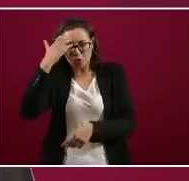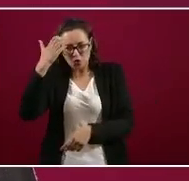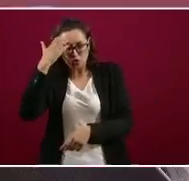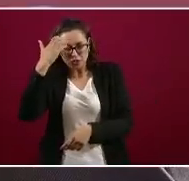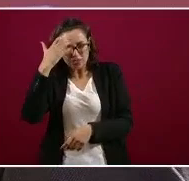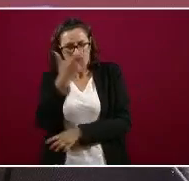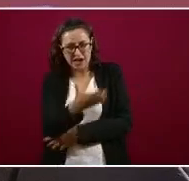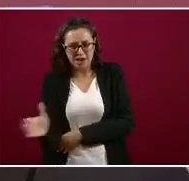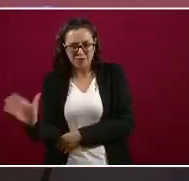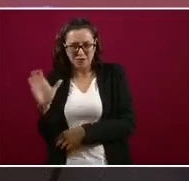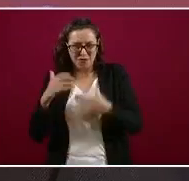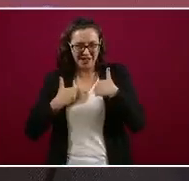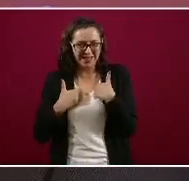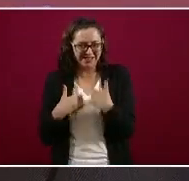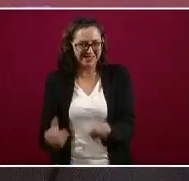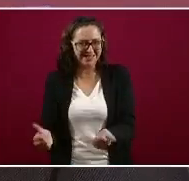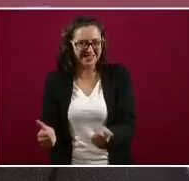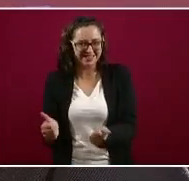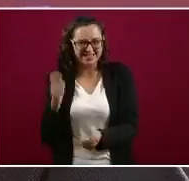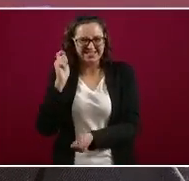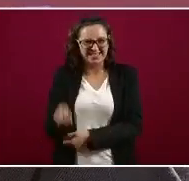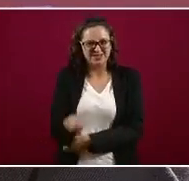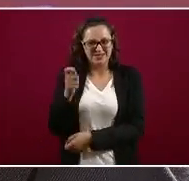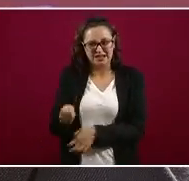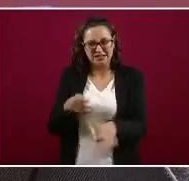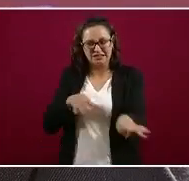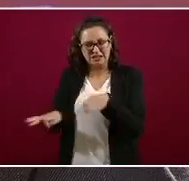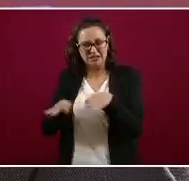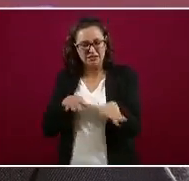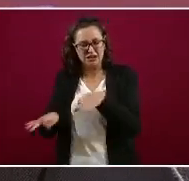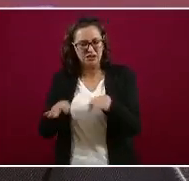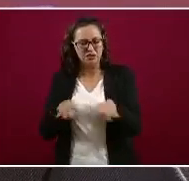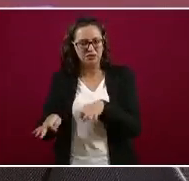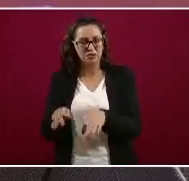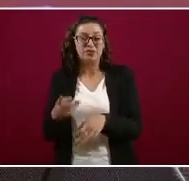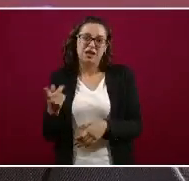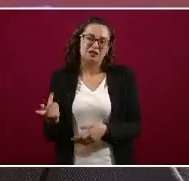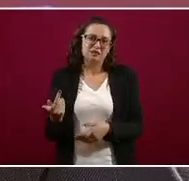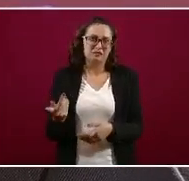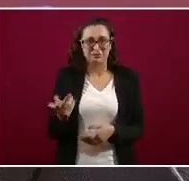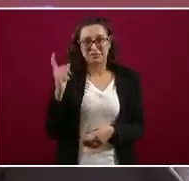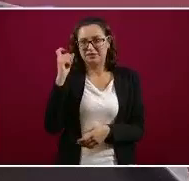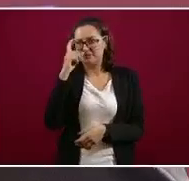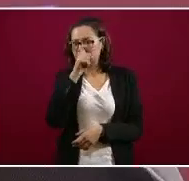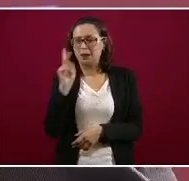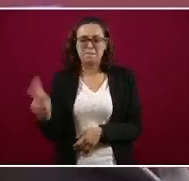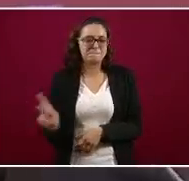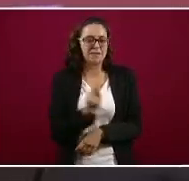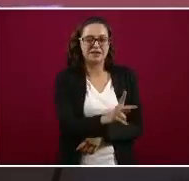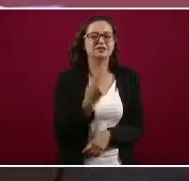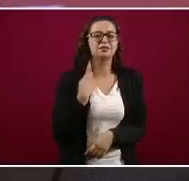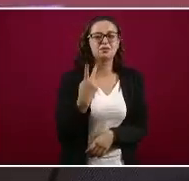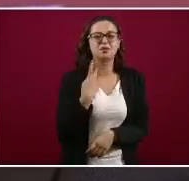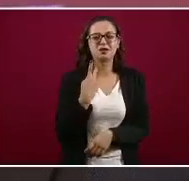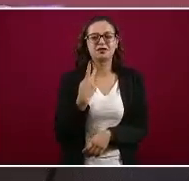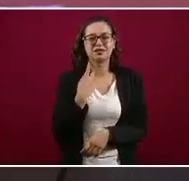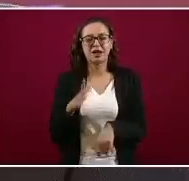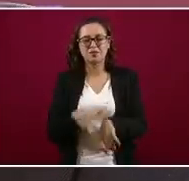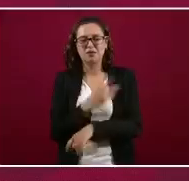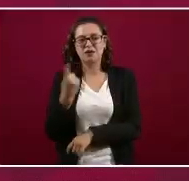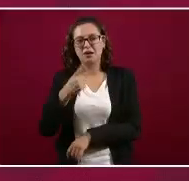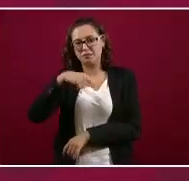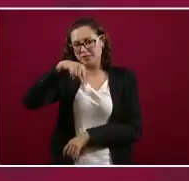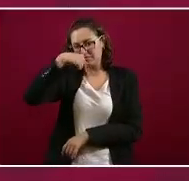porque cuando nos va narrando este los pavos se regresan